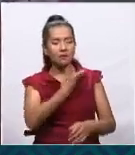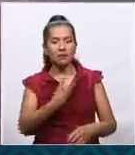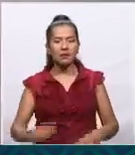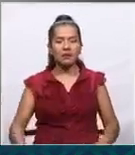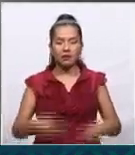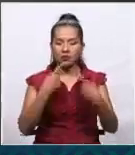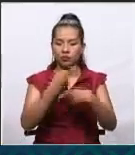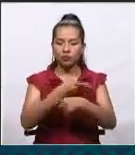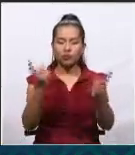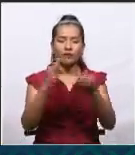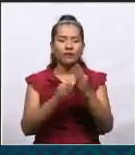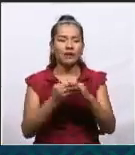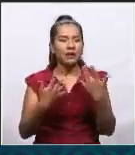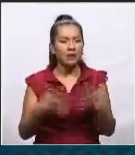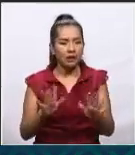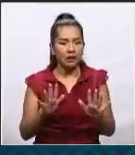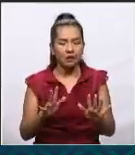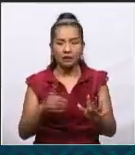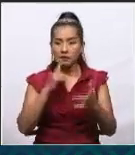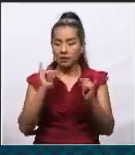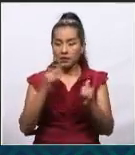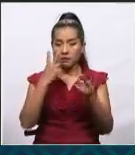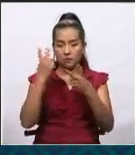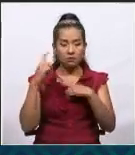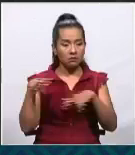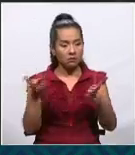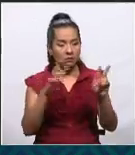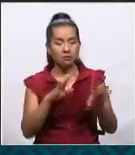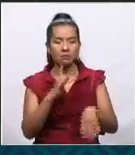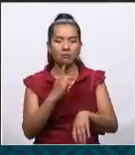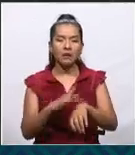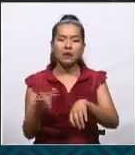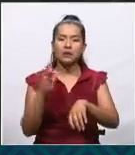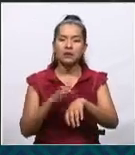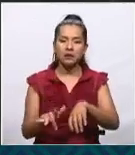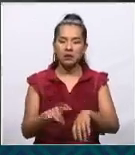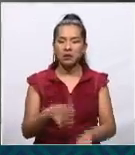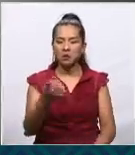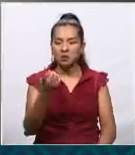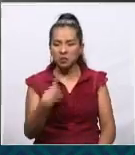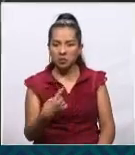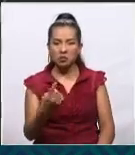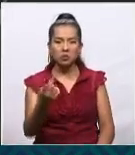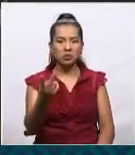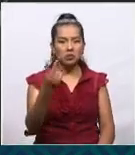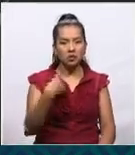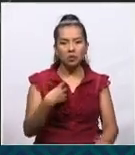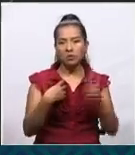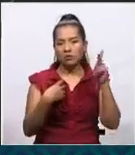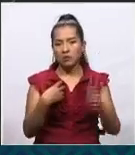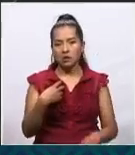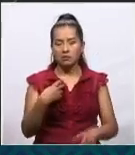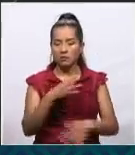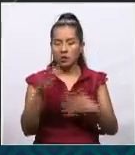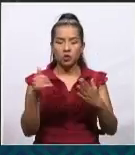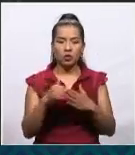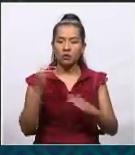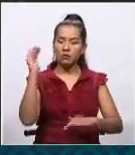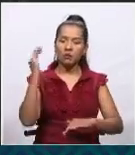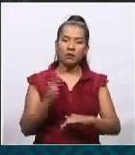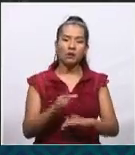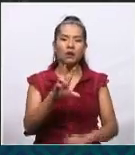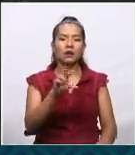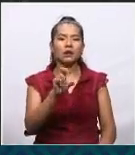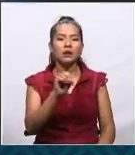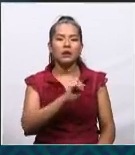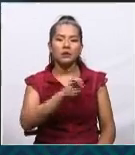censo. Así como lo ve, vacío y apenas unas dos clientitas, el 30% de lo